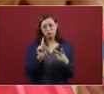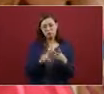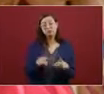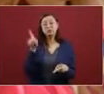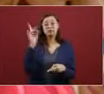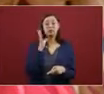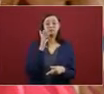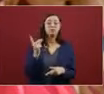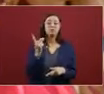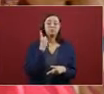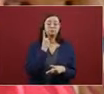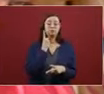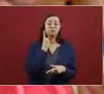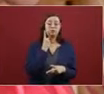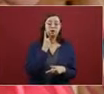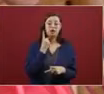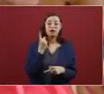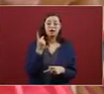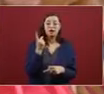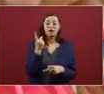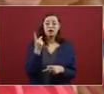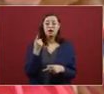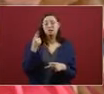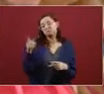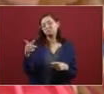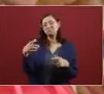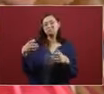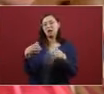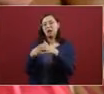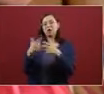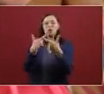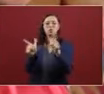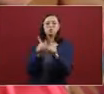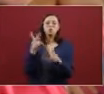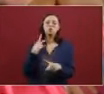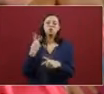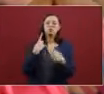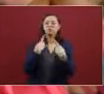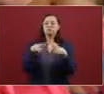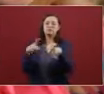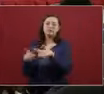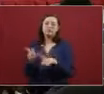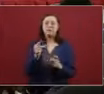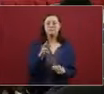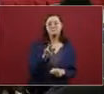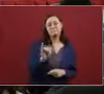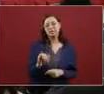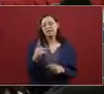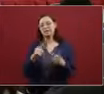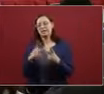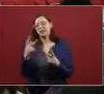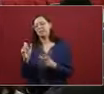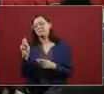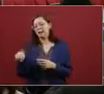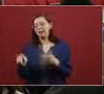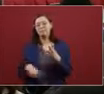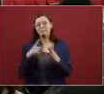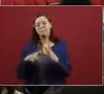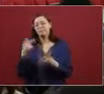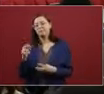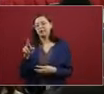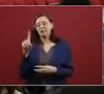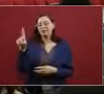Diputados hubo diputados del PRI, PAN, PRD, que comentaban que usted no puede derogar una